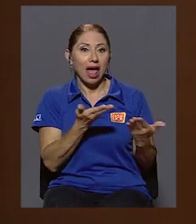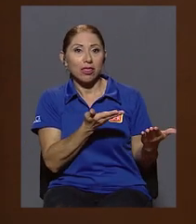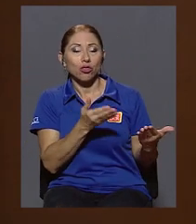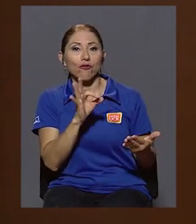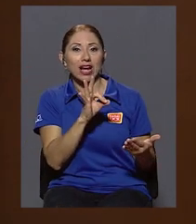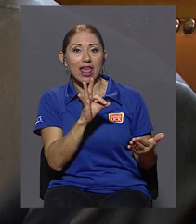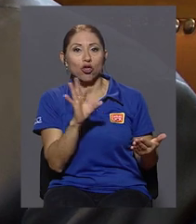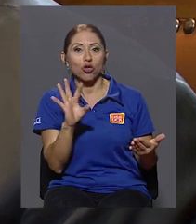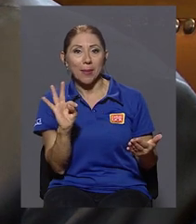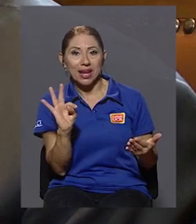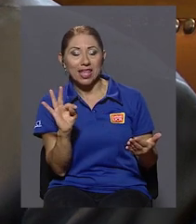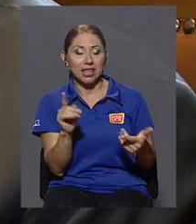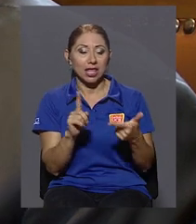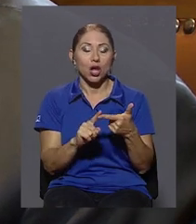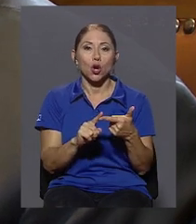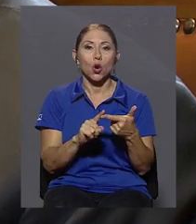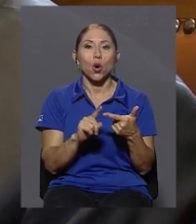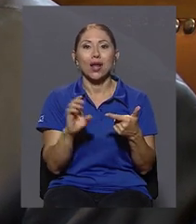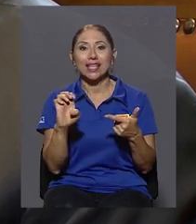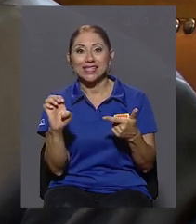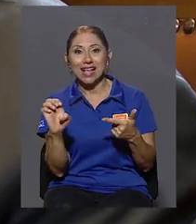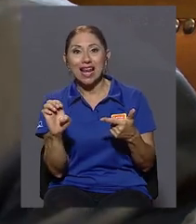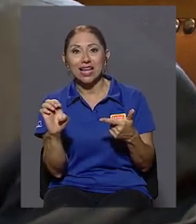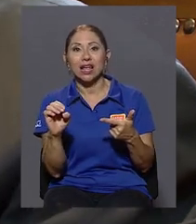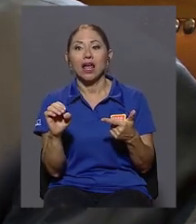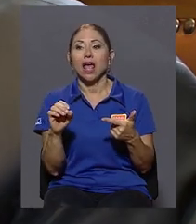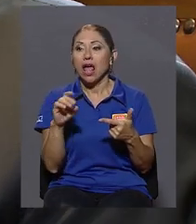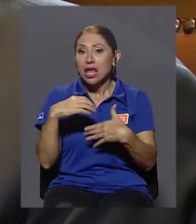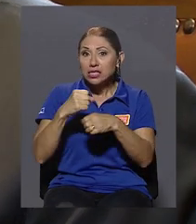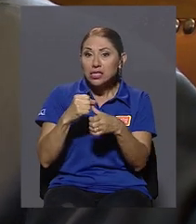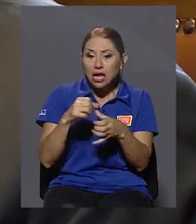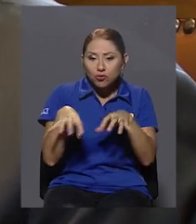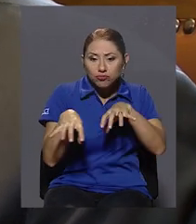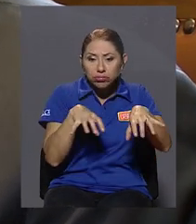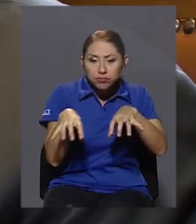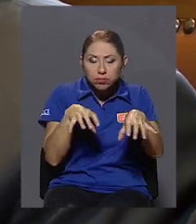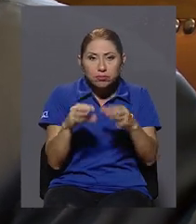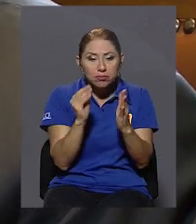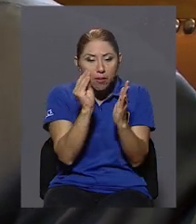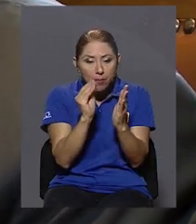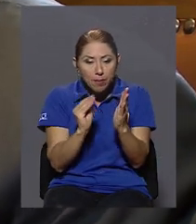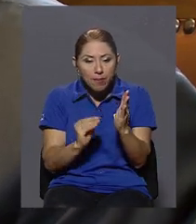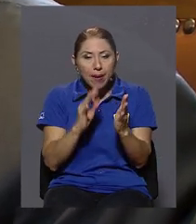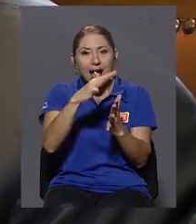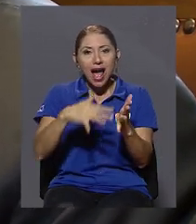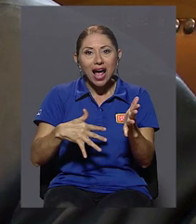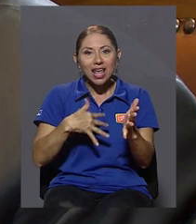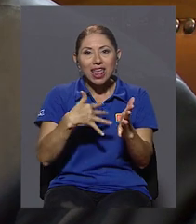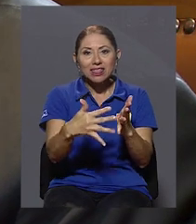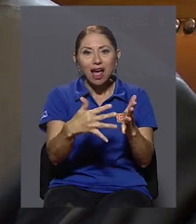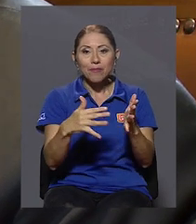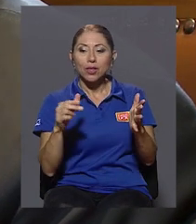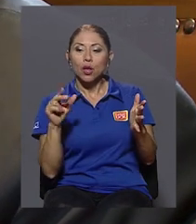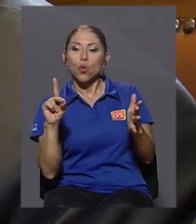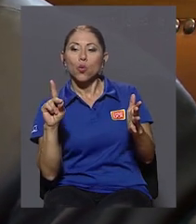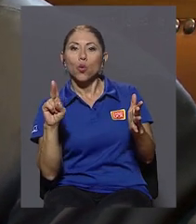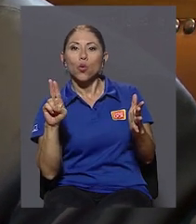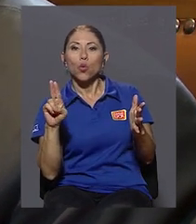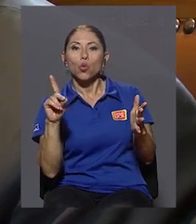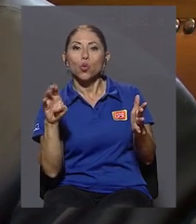Tamarit junto con el IESALC, diseñaron una agenda que la UDUAL